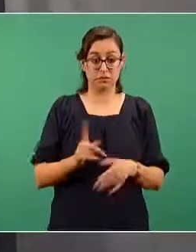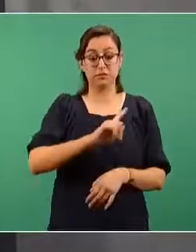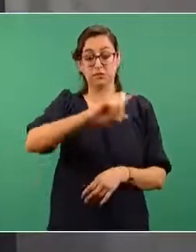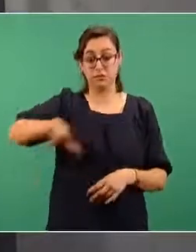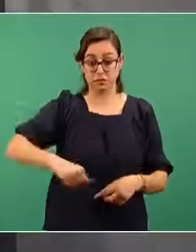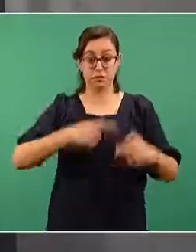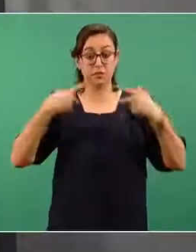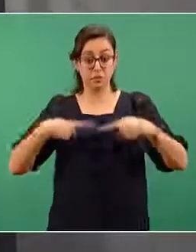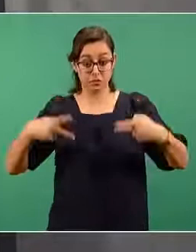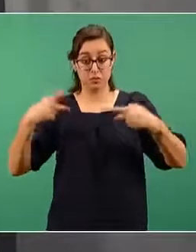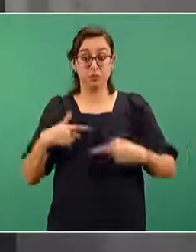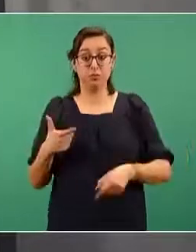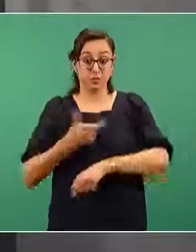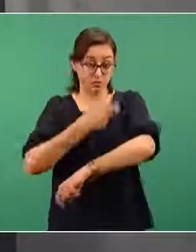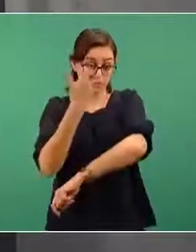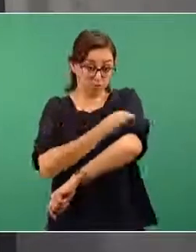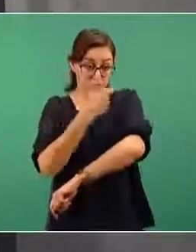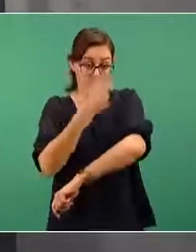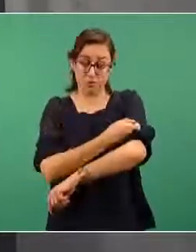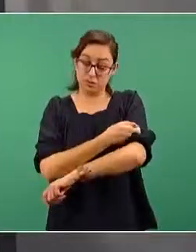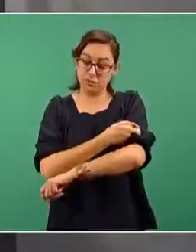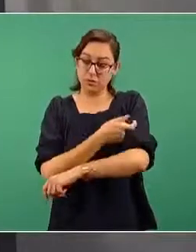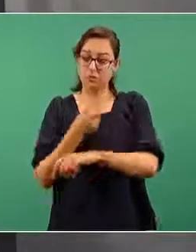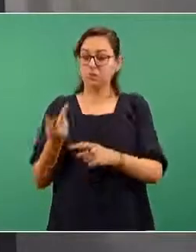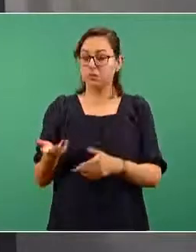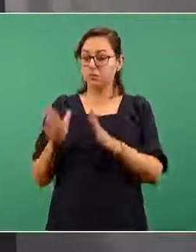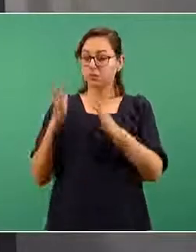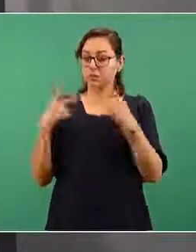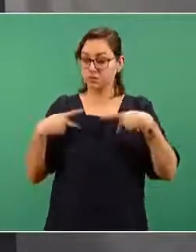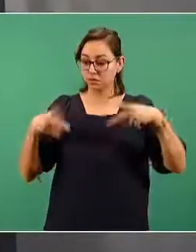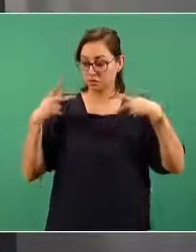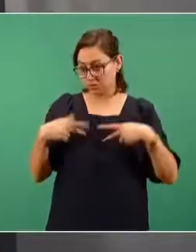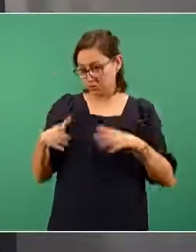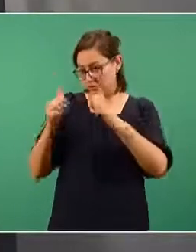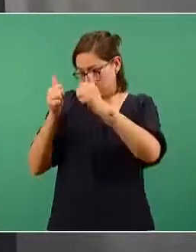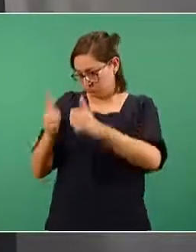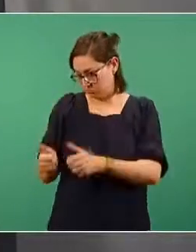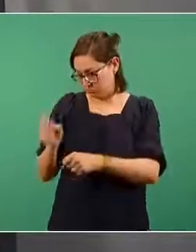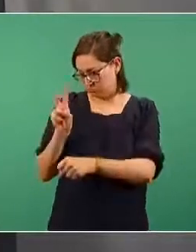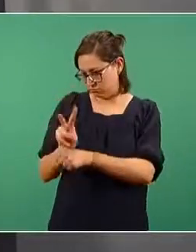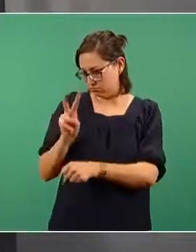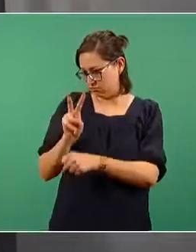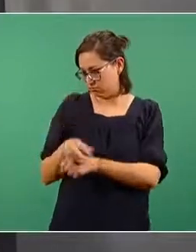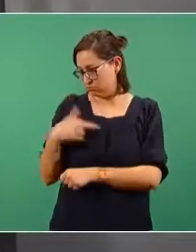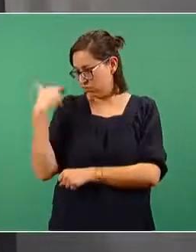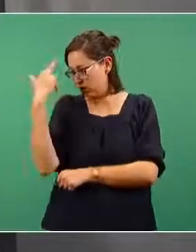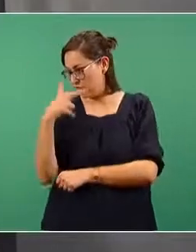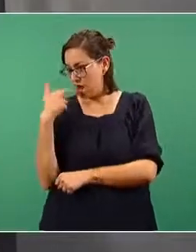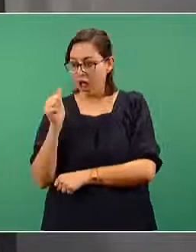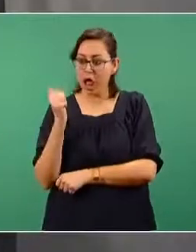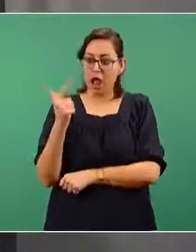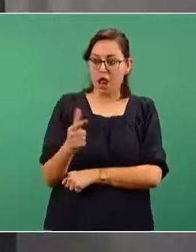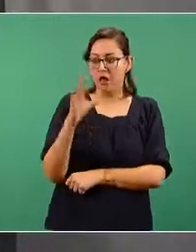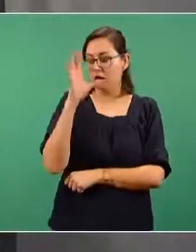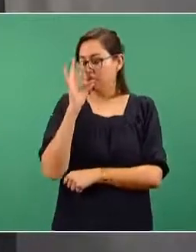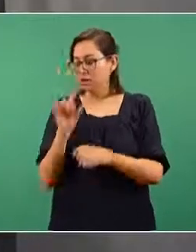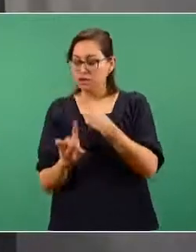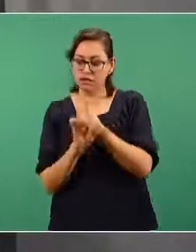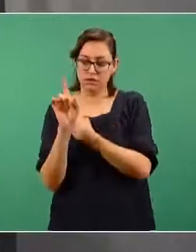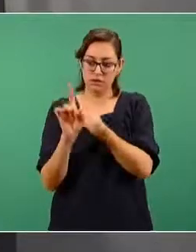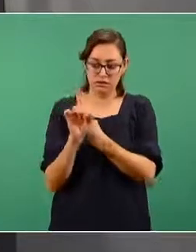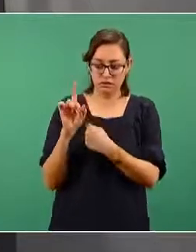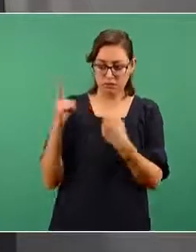farmacovigilancia con respecto a su uso para estar detectando cualquier mínima señal de alguna afectación a la